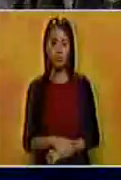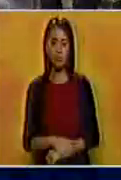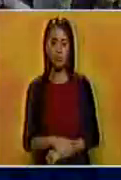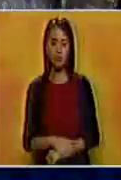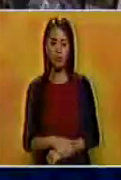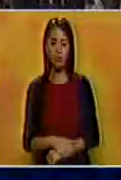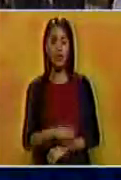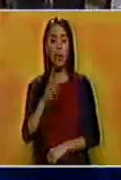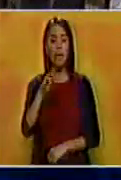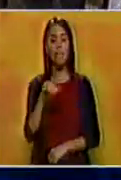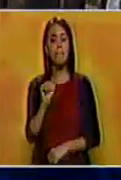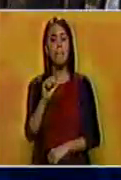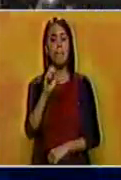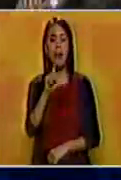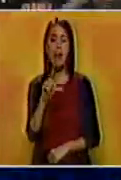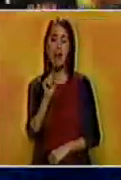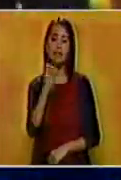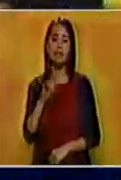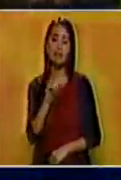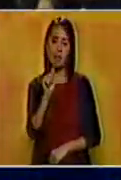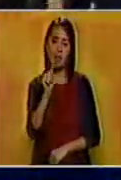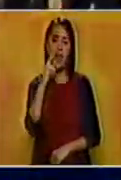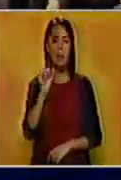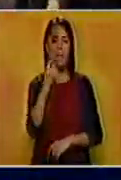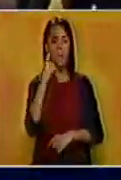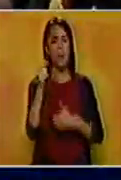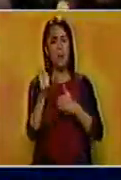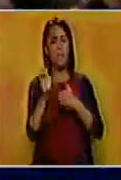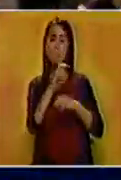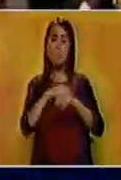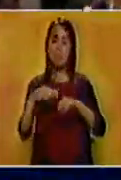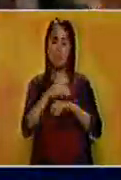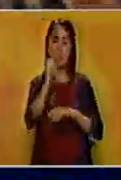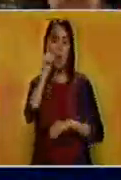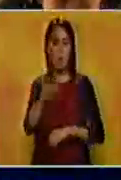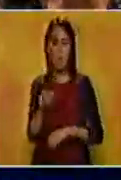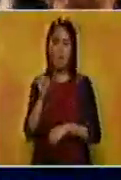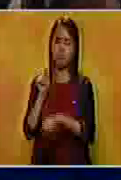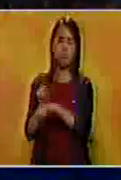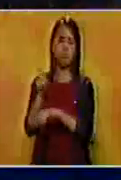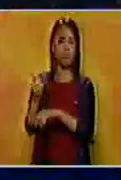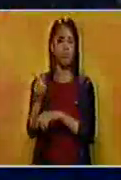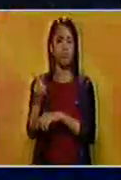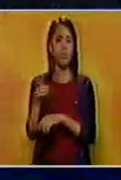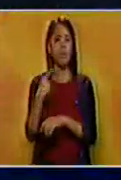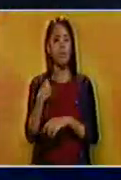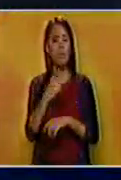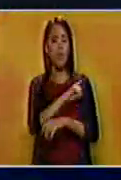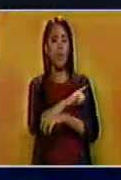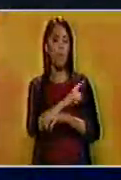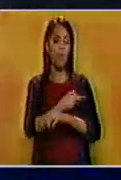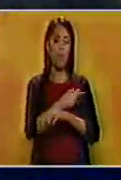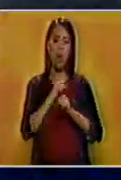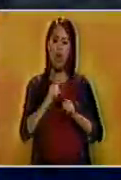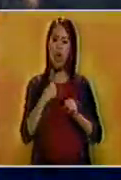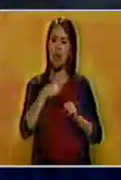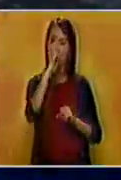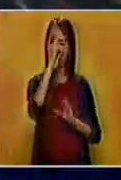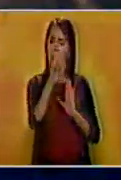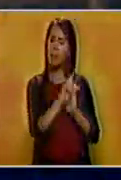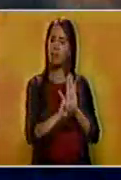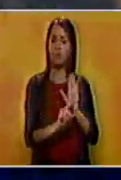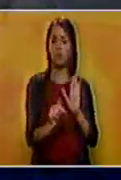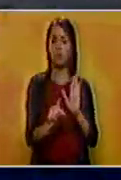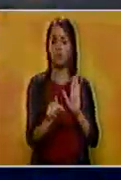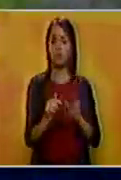En Malasia, el ex primer ministro Javib Razak fue acusado de abuso de poder y otros cargos tras la presunta